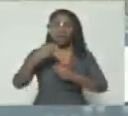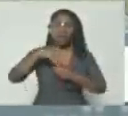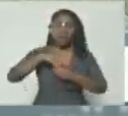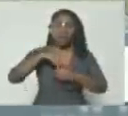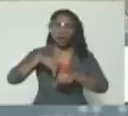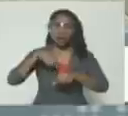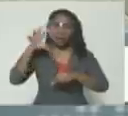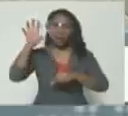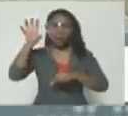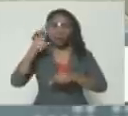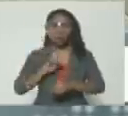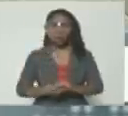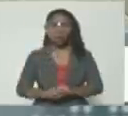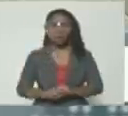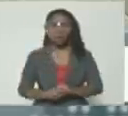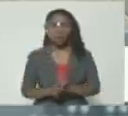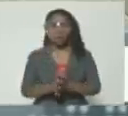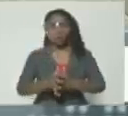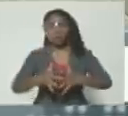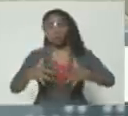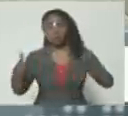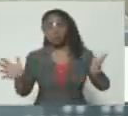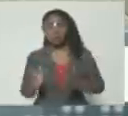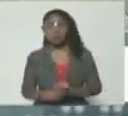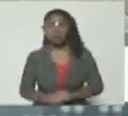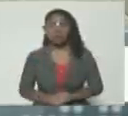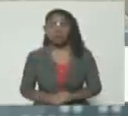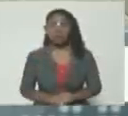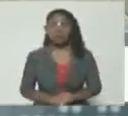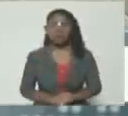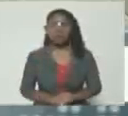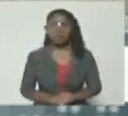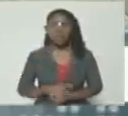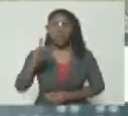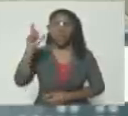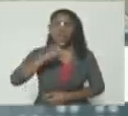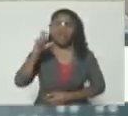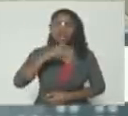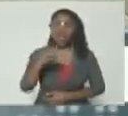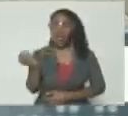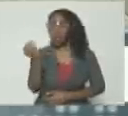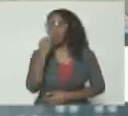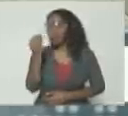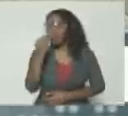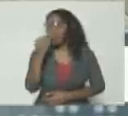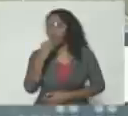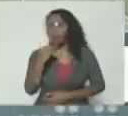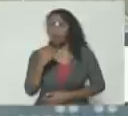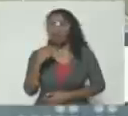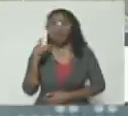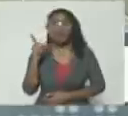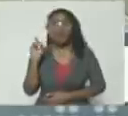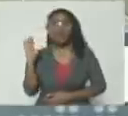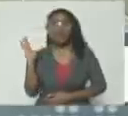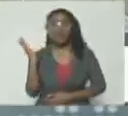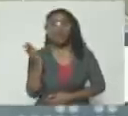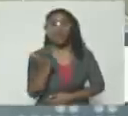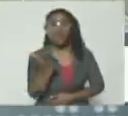país ampliamente, las necesidades alimentarias, de